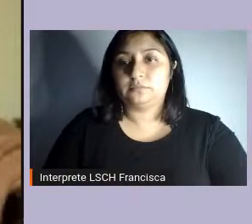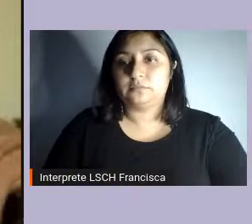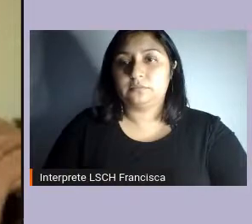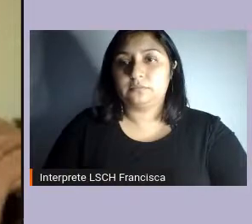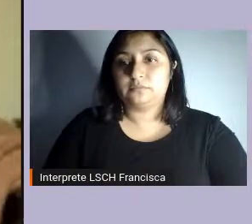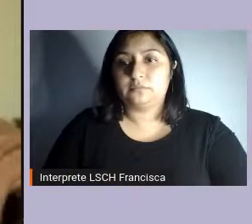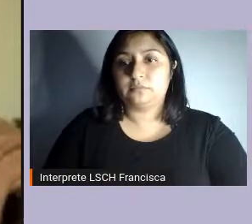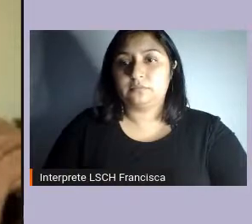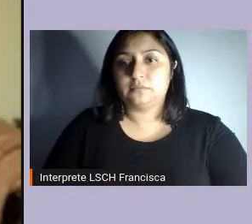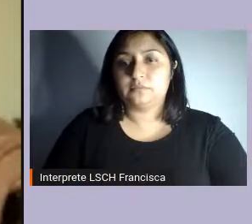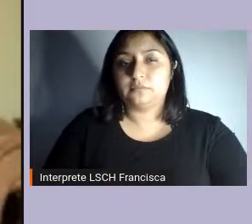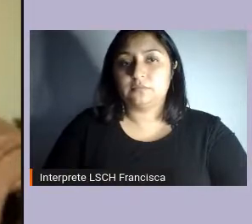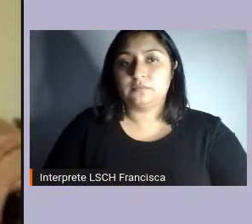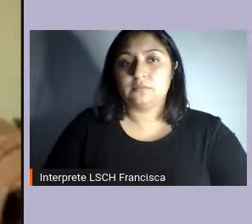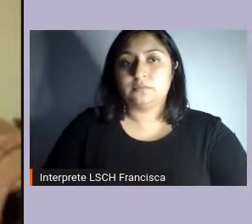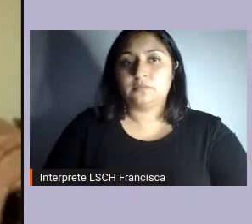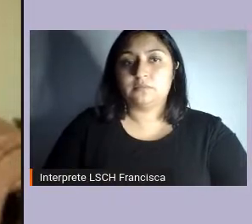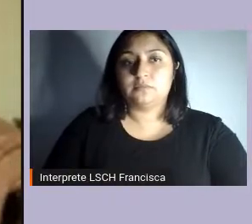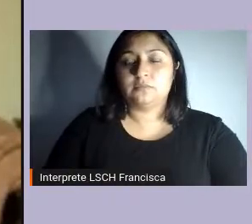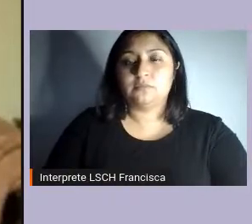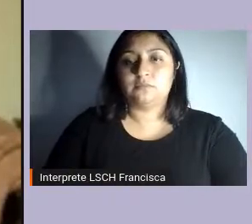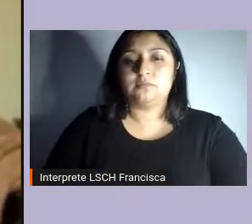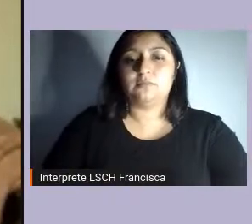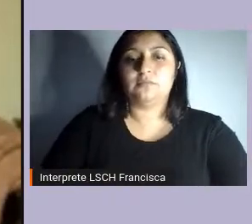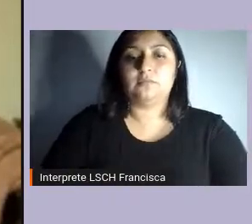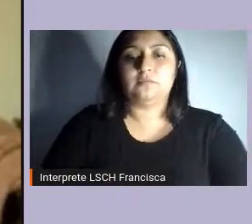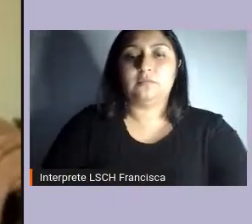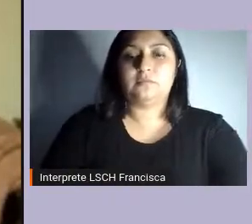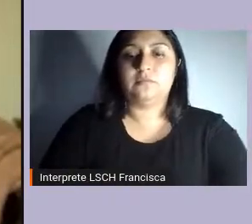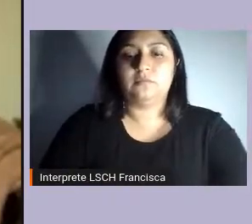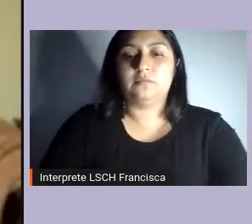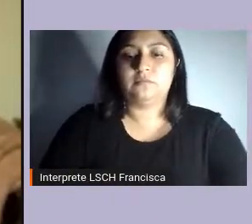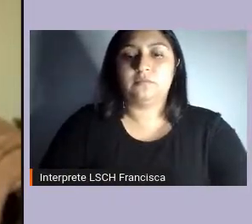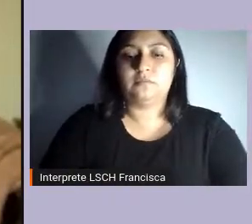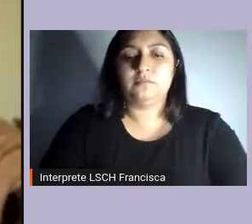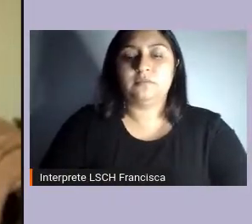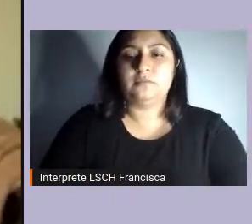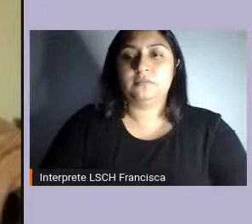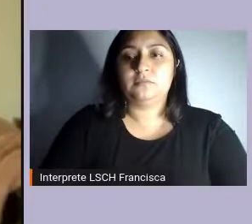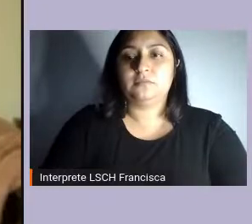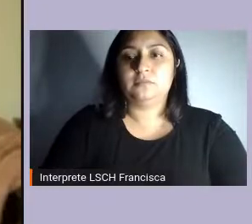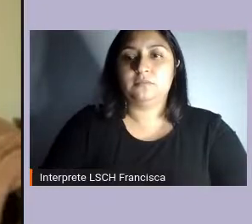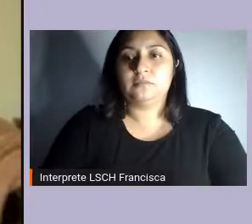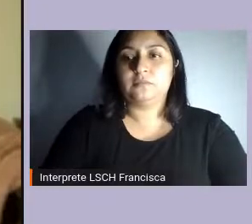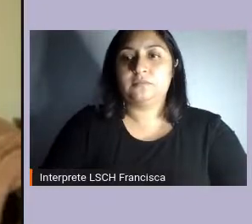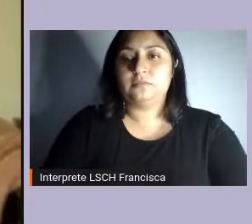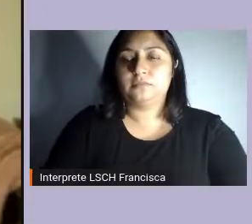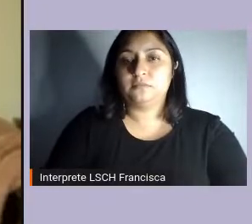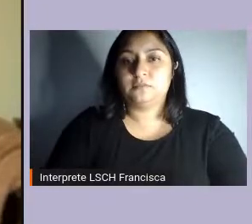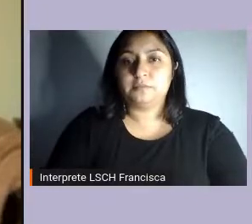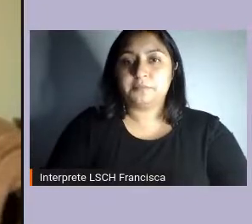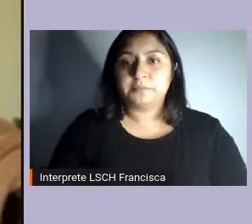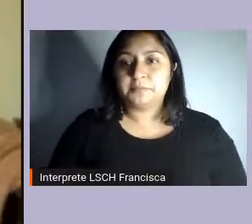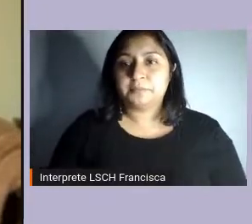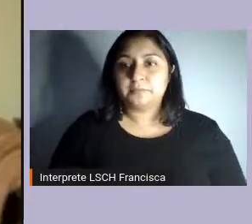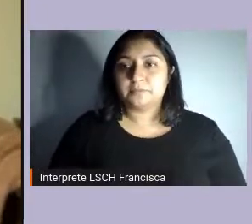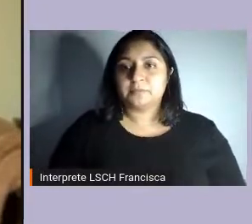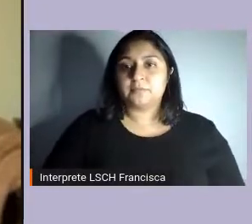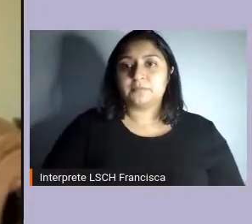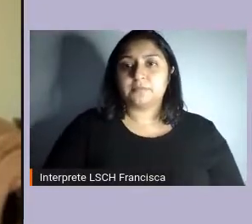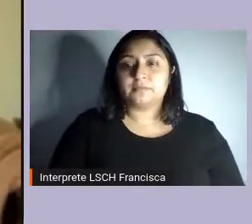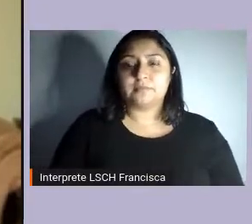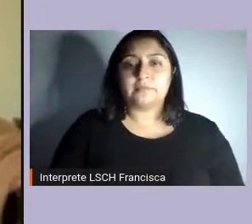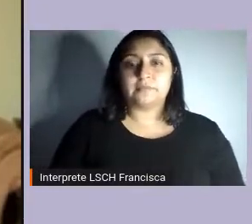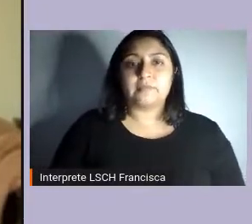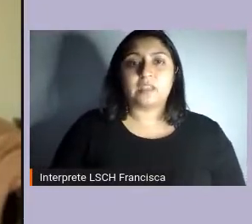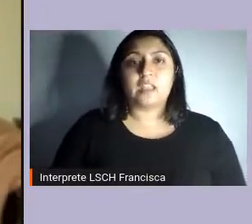A mí me pasó que el año 2000 hice una tesis de magíster sobre la décima autobiográfica y antes había hecho algunos intentos de trabajo, pero entendí ahí